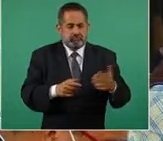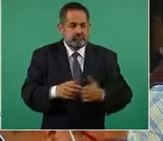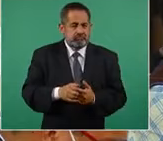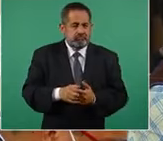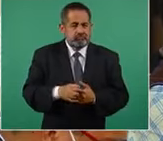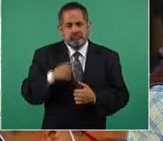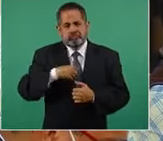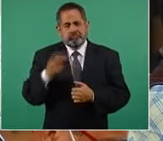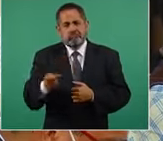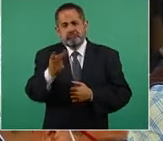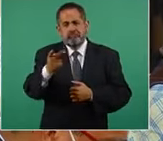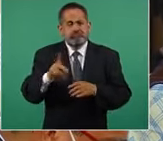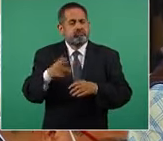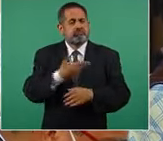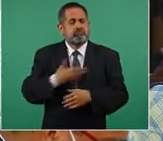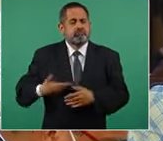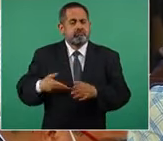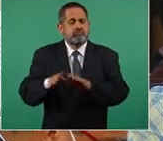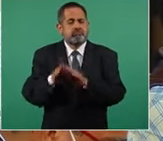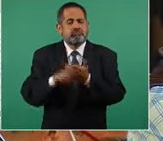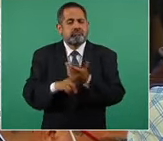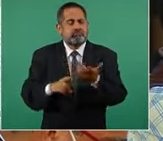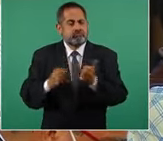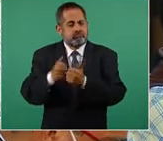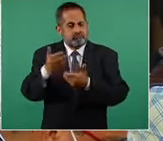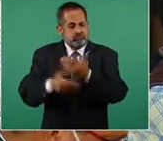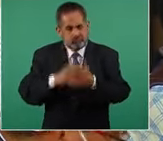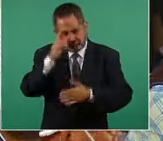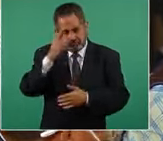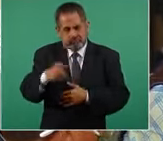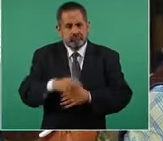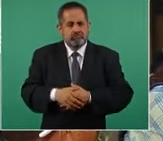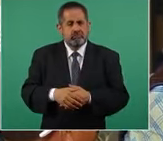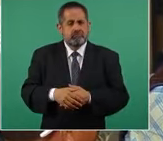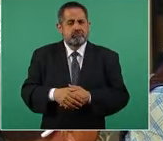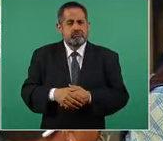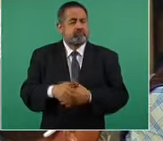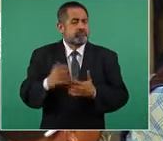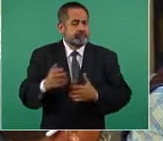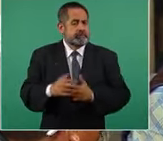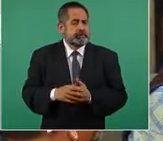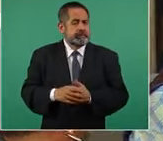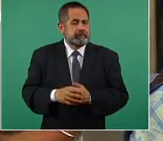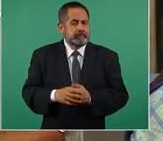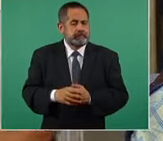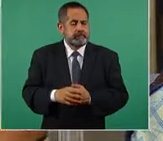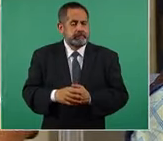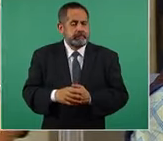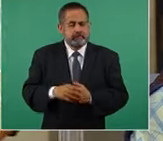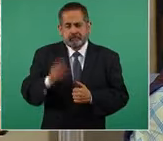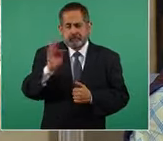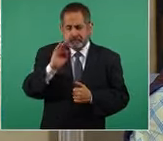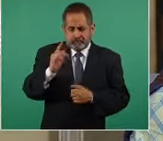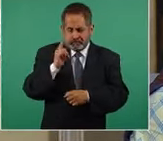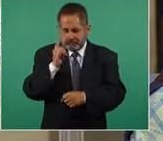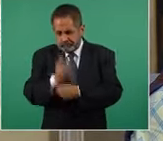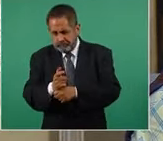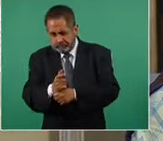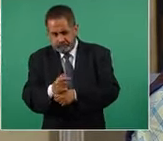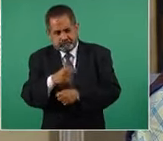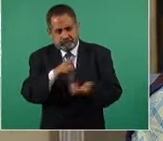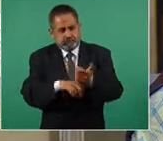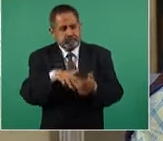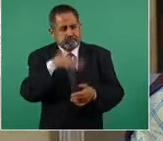multinacionales. La pregunta es, presidente, con todo respeto, de encontrarse maniobras jurídicas de